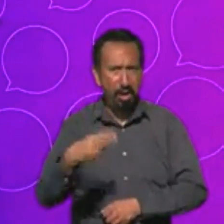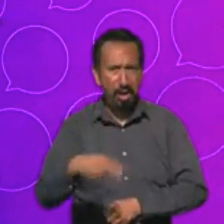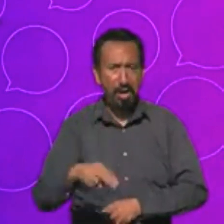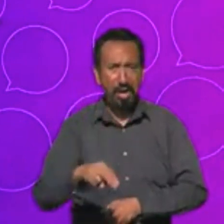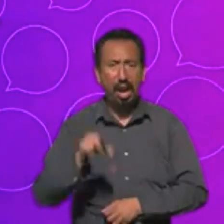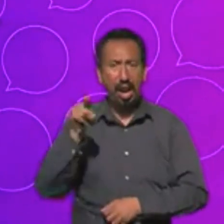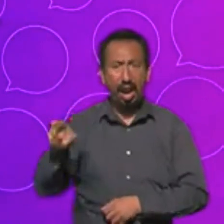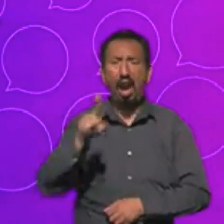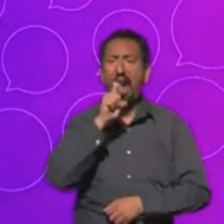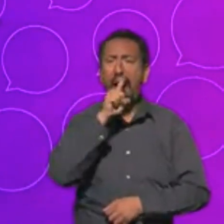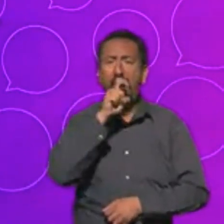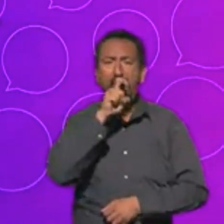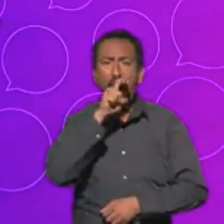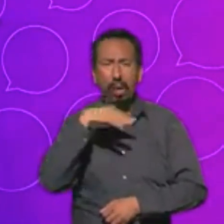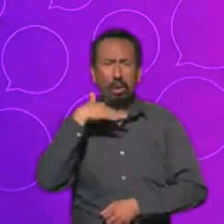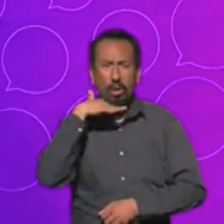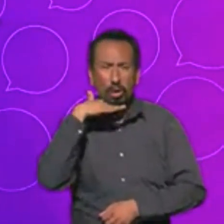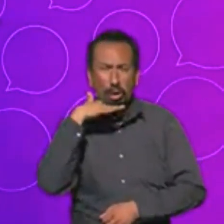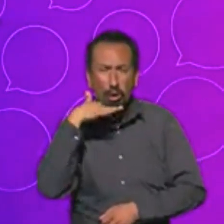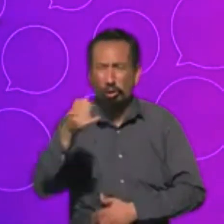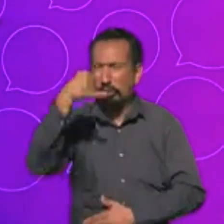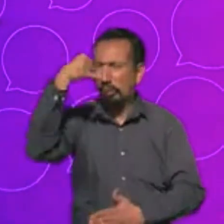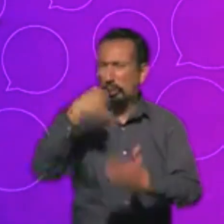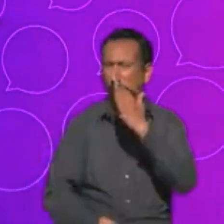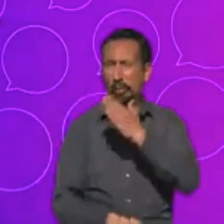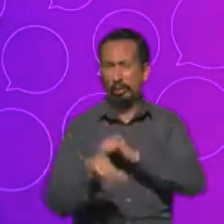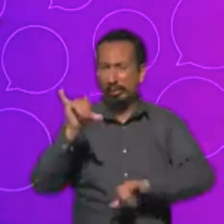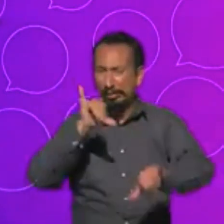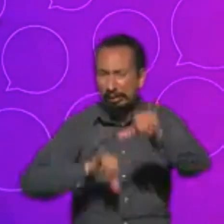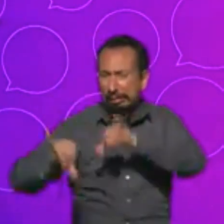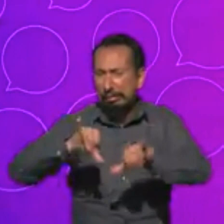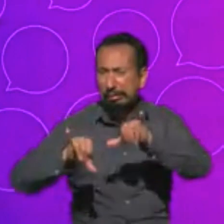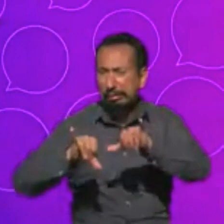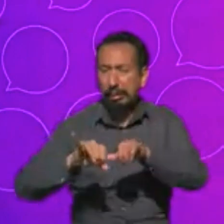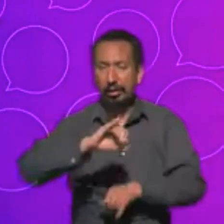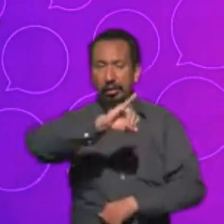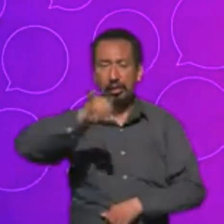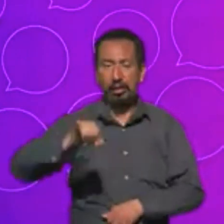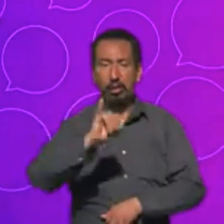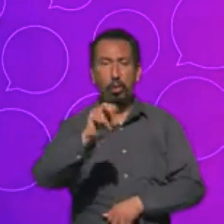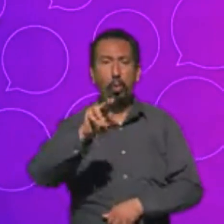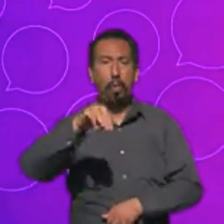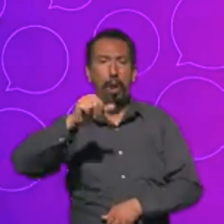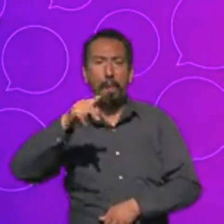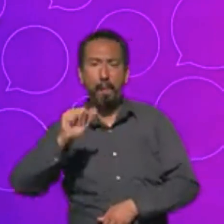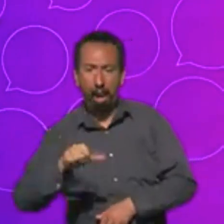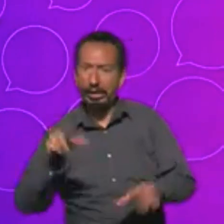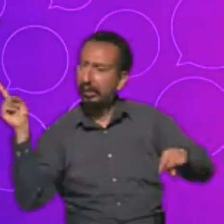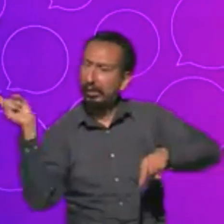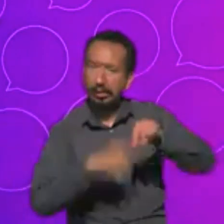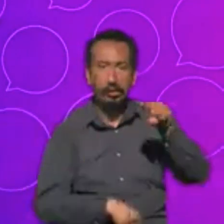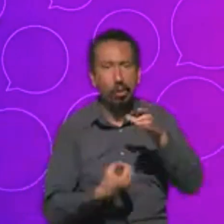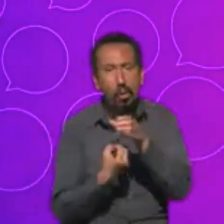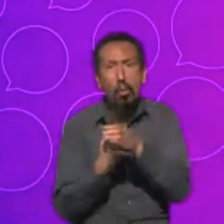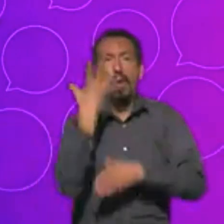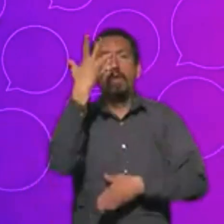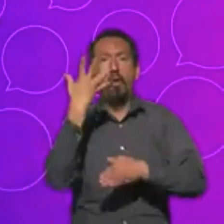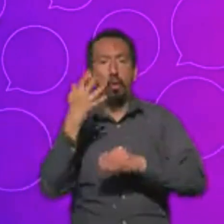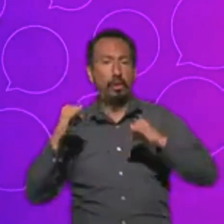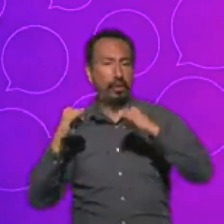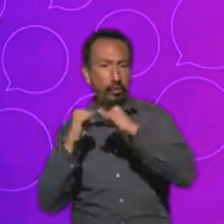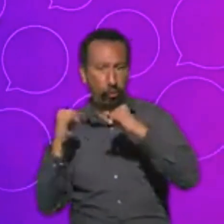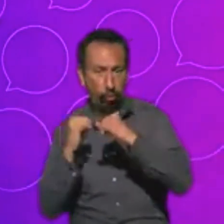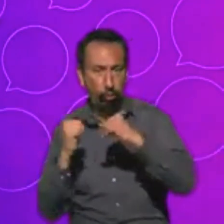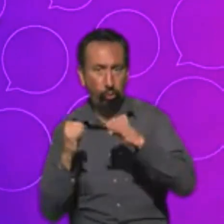radioactiva y también yo propondría la desaparición de jumapa para para hacer una reingeniería junto con otras otras